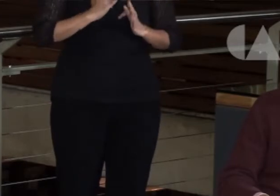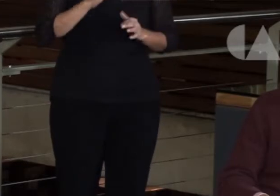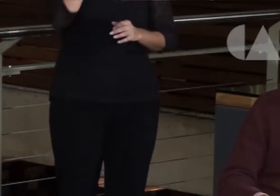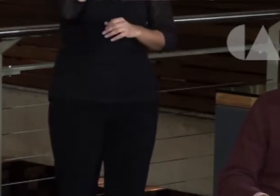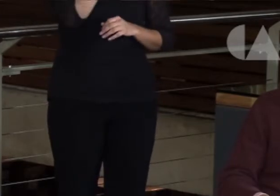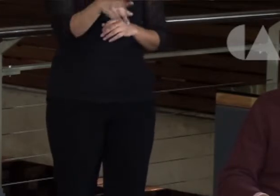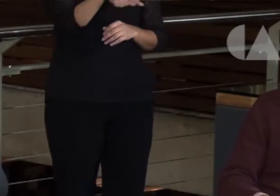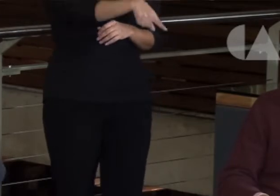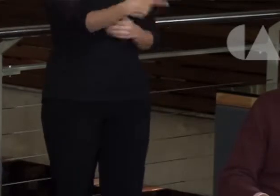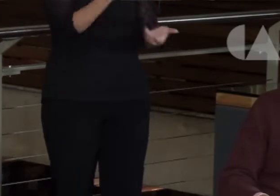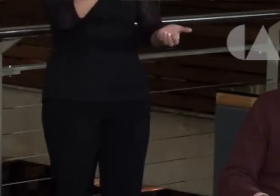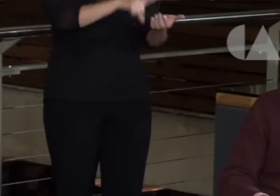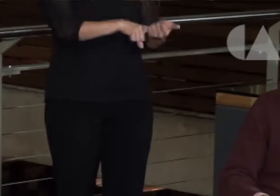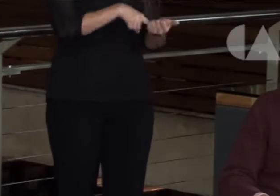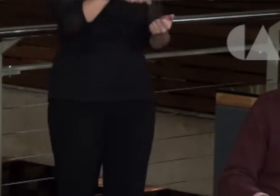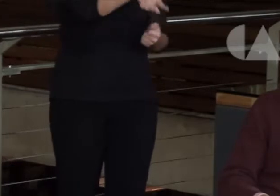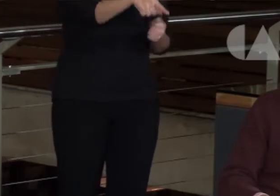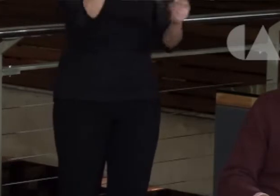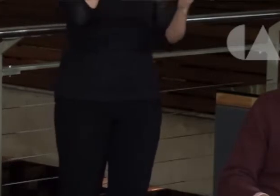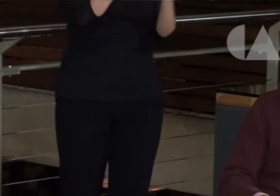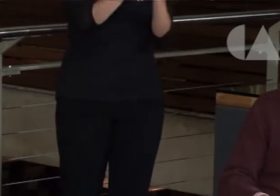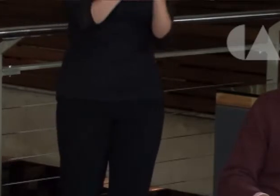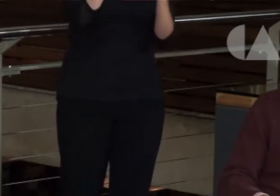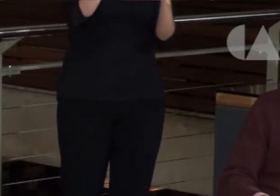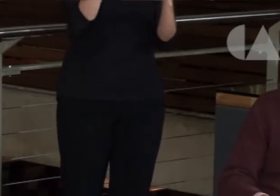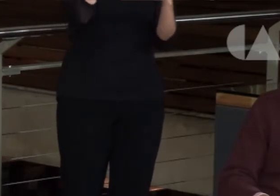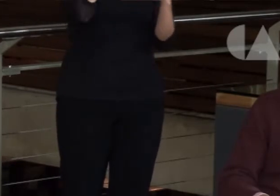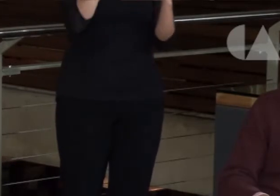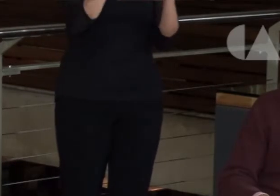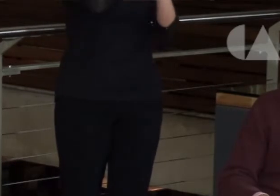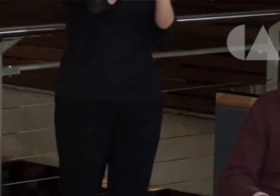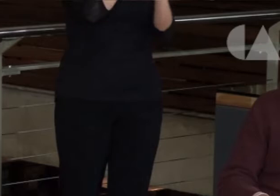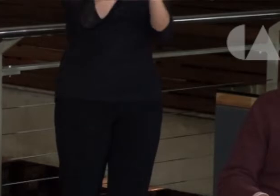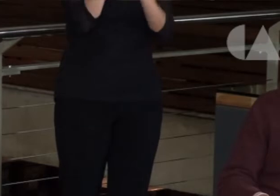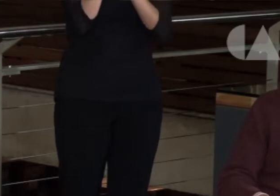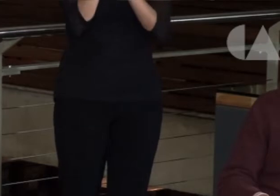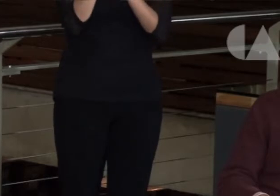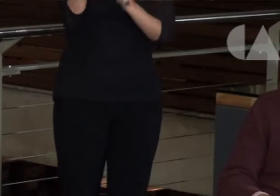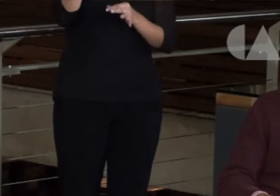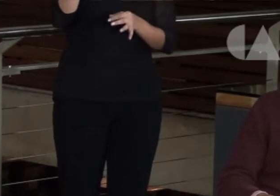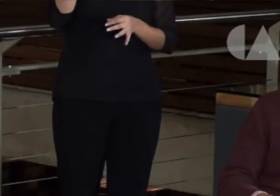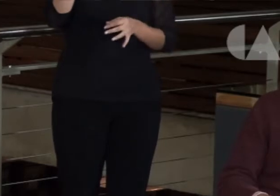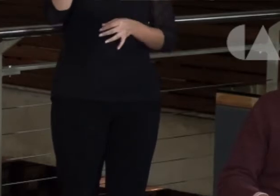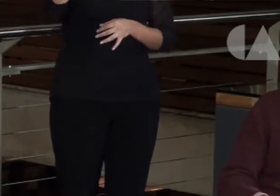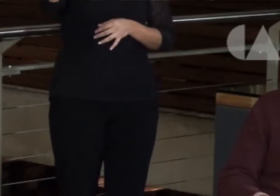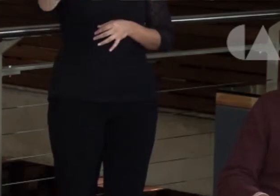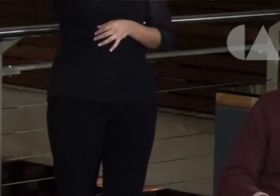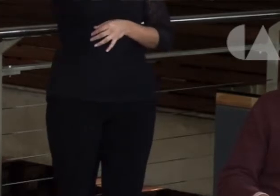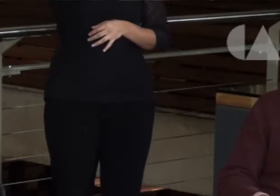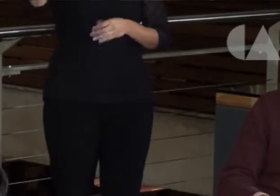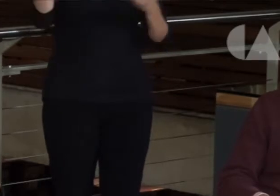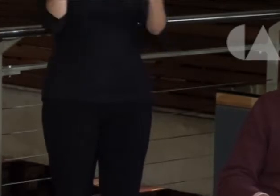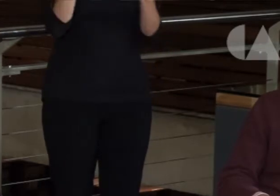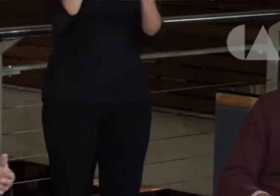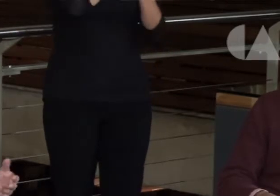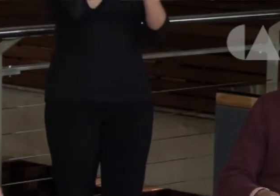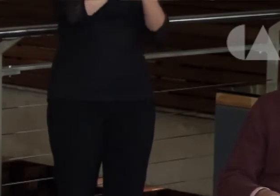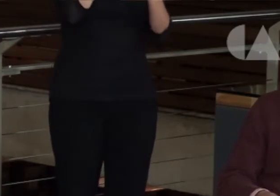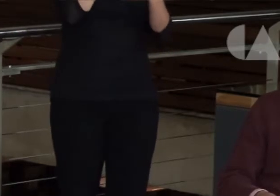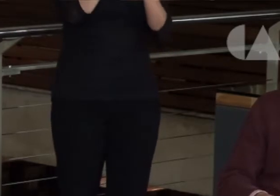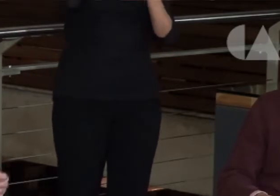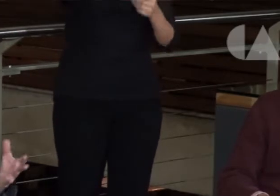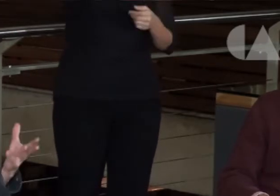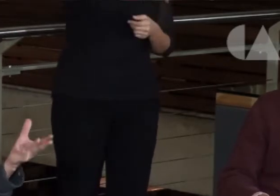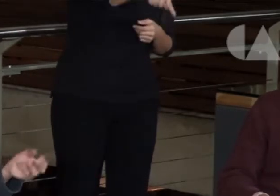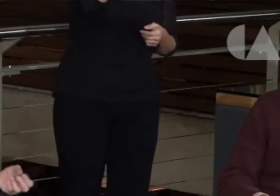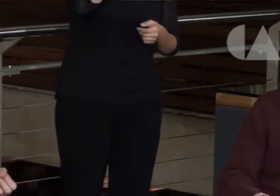libro que no sale que escribió daniel danielle describe la primera carta marco porque llegaron yo tengo la suerte